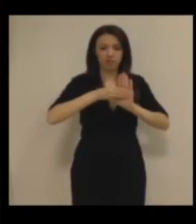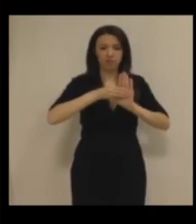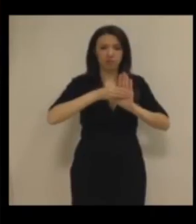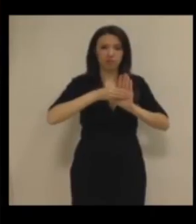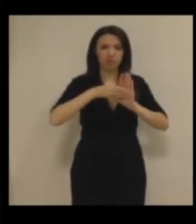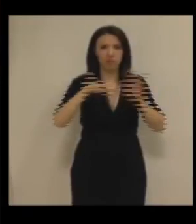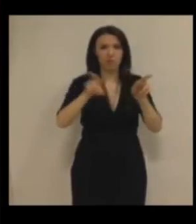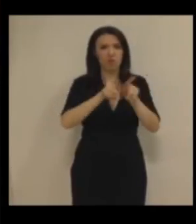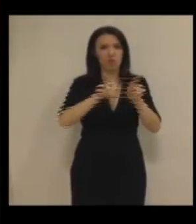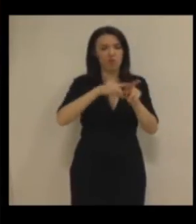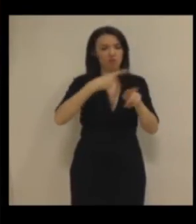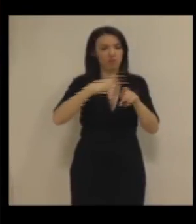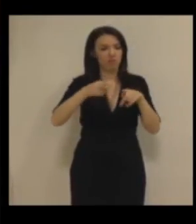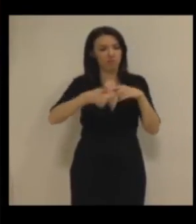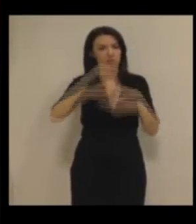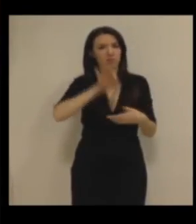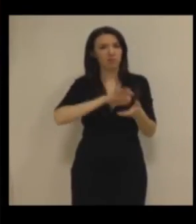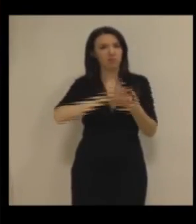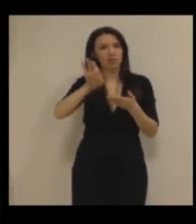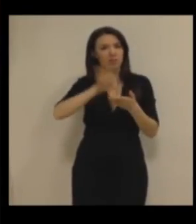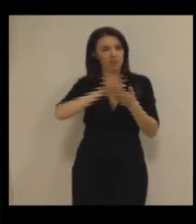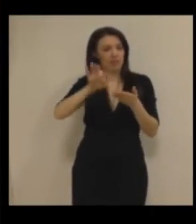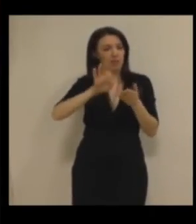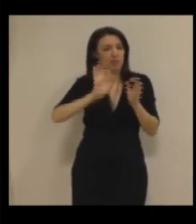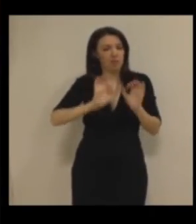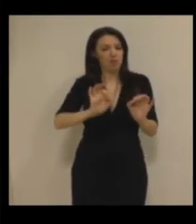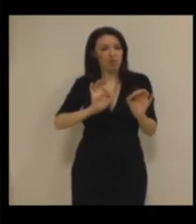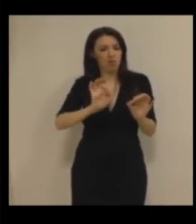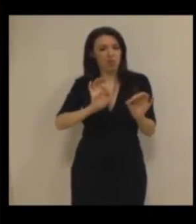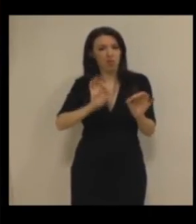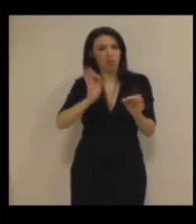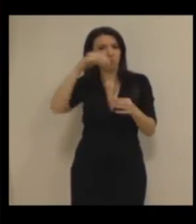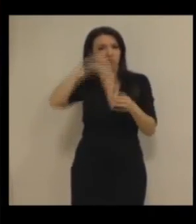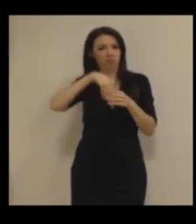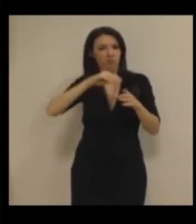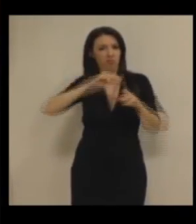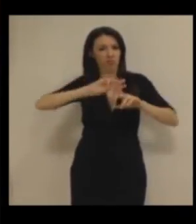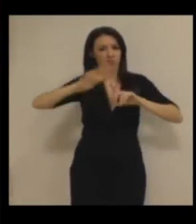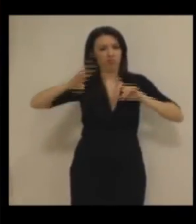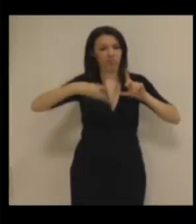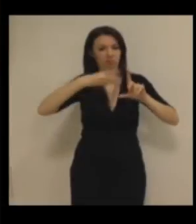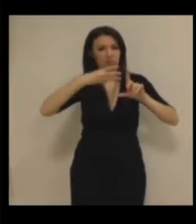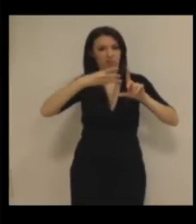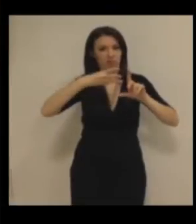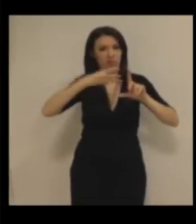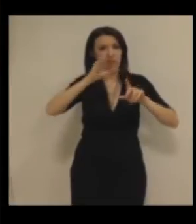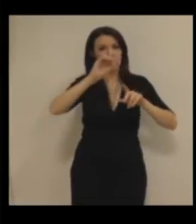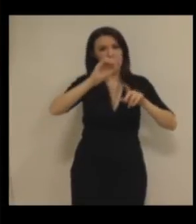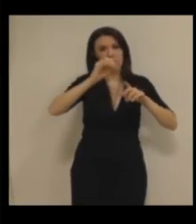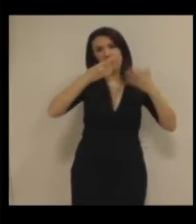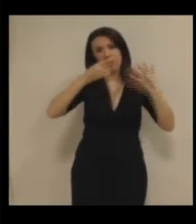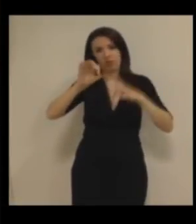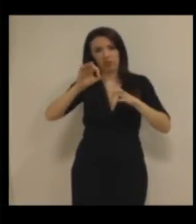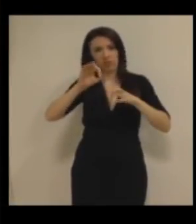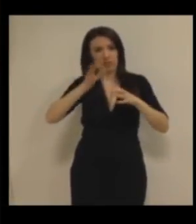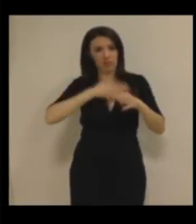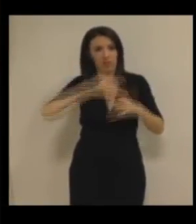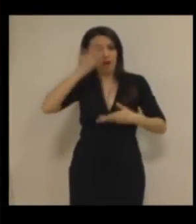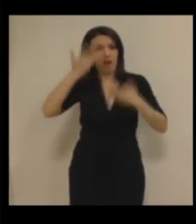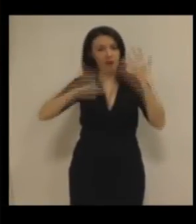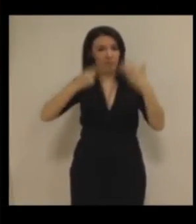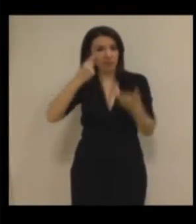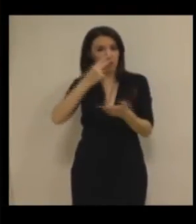como un elemento más, un servicio más, dentro del propio portal del 060 de administración electrónica,